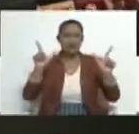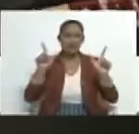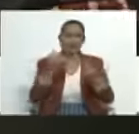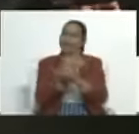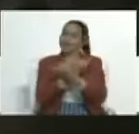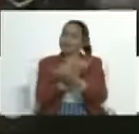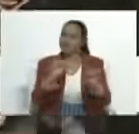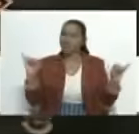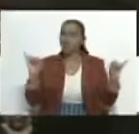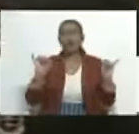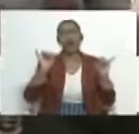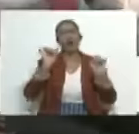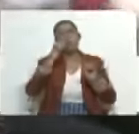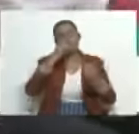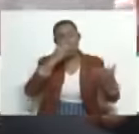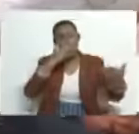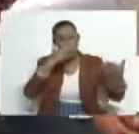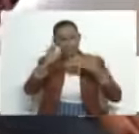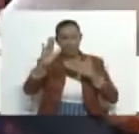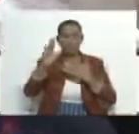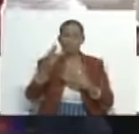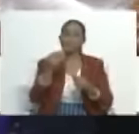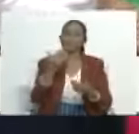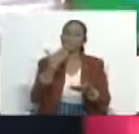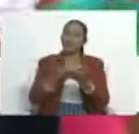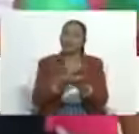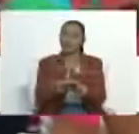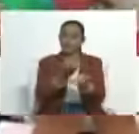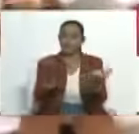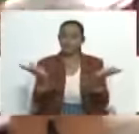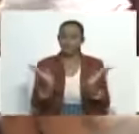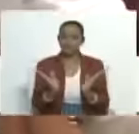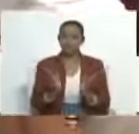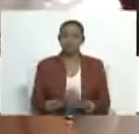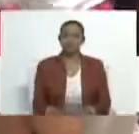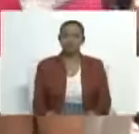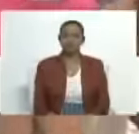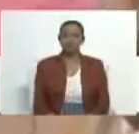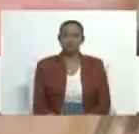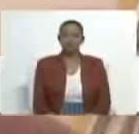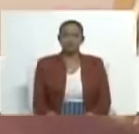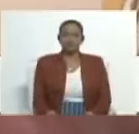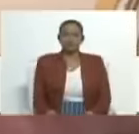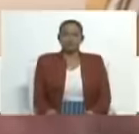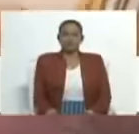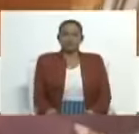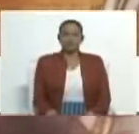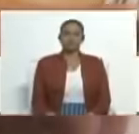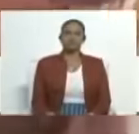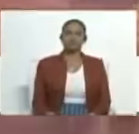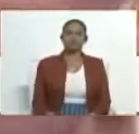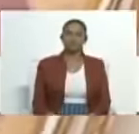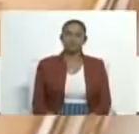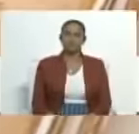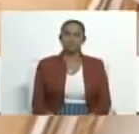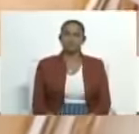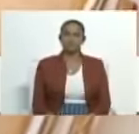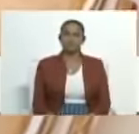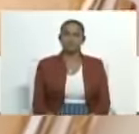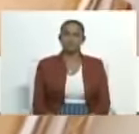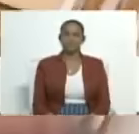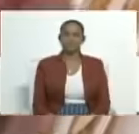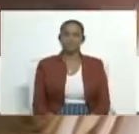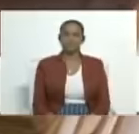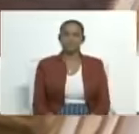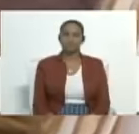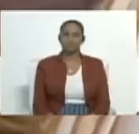independiente por siempre! Muchas gracias, hermanos y hermanas. Bien, acabamos de escuchar la intervención de la vicepresidenta ejecutiva de la